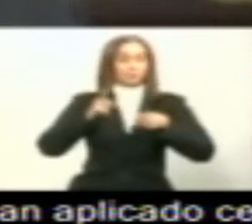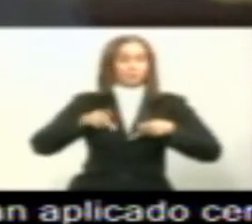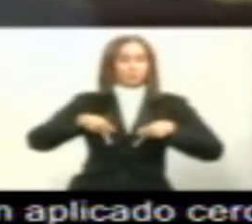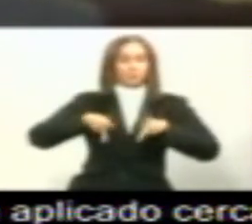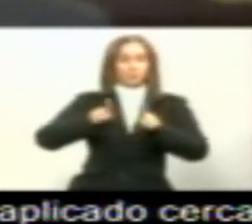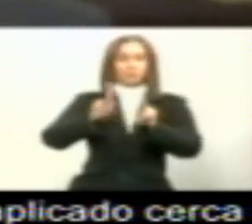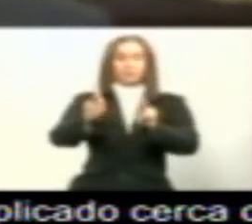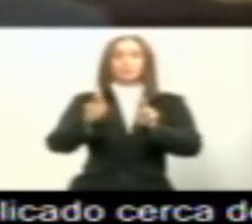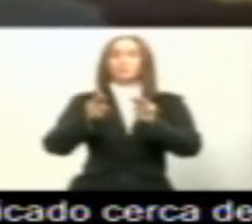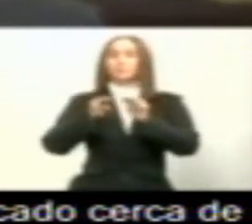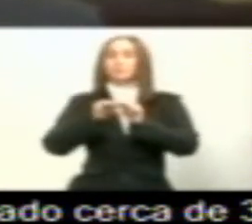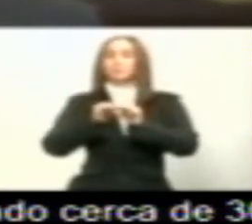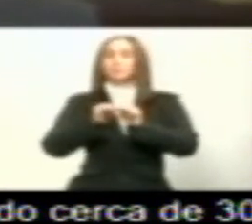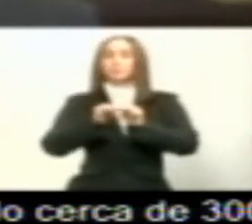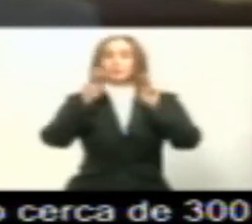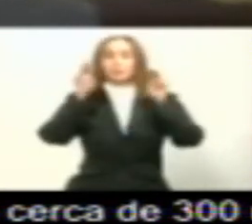los